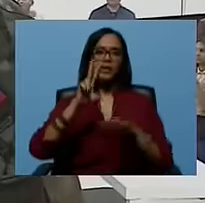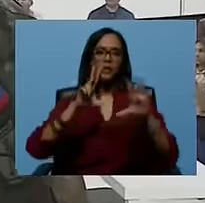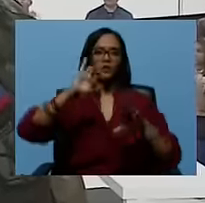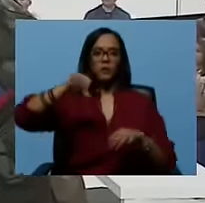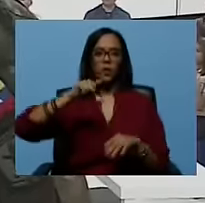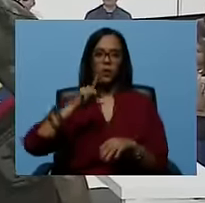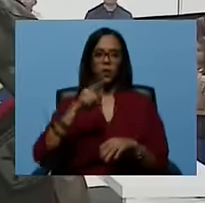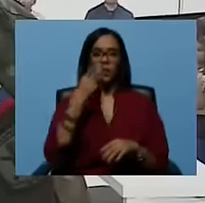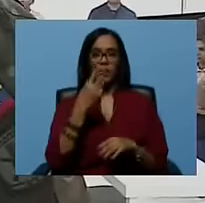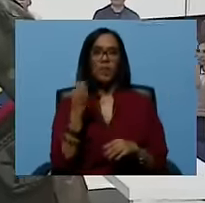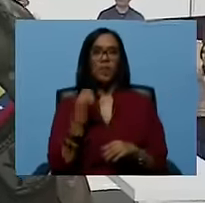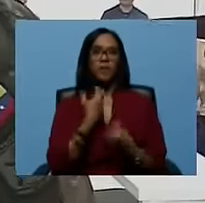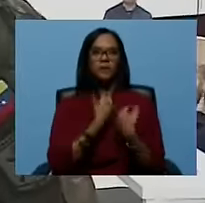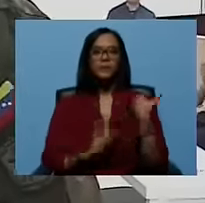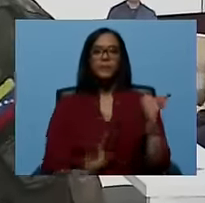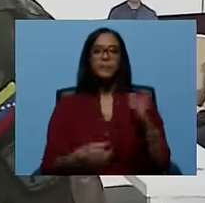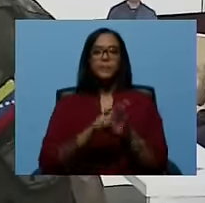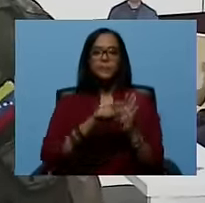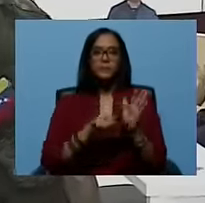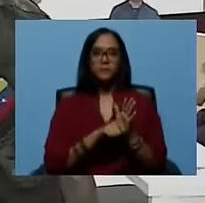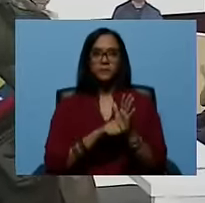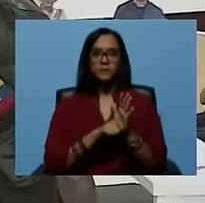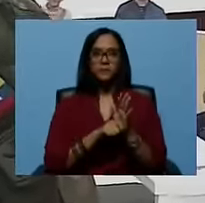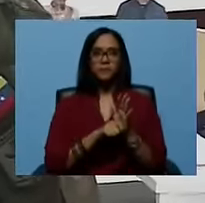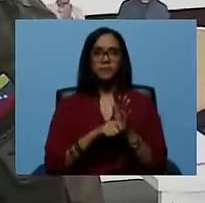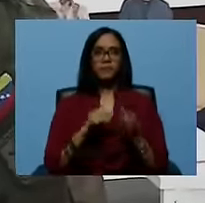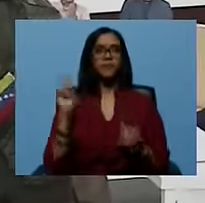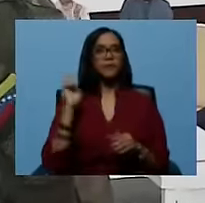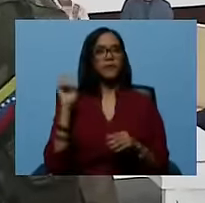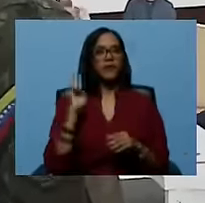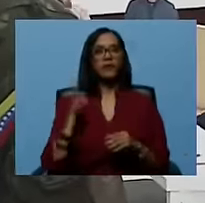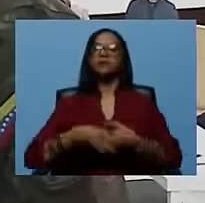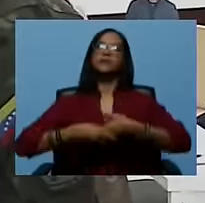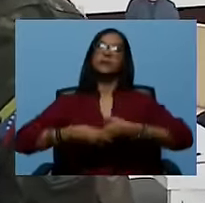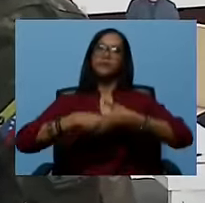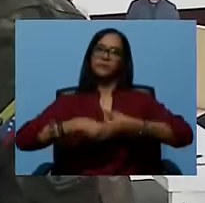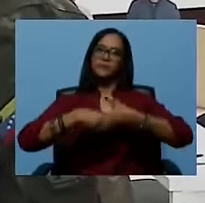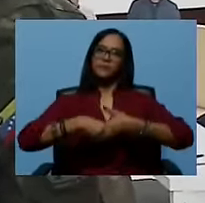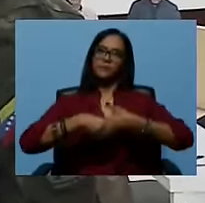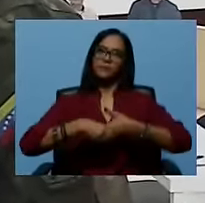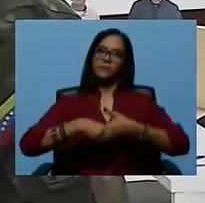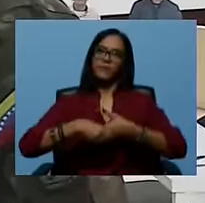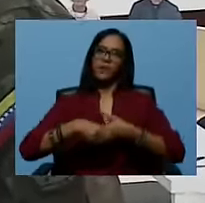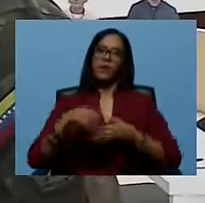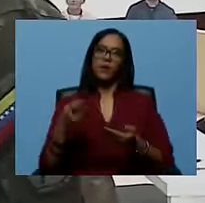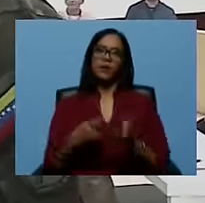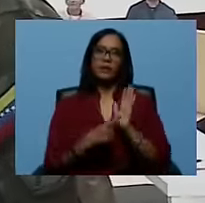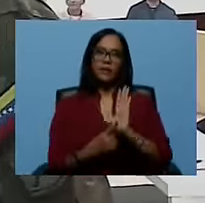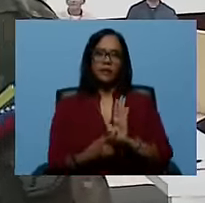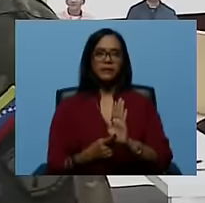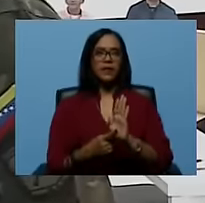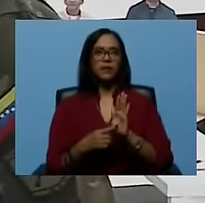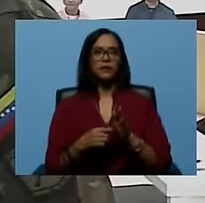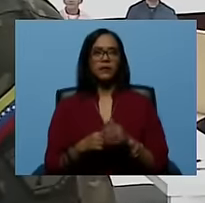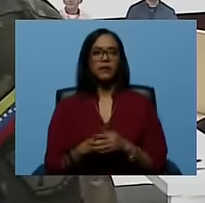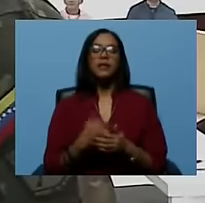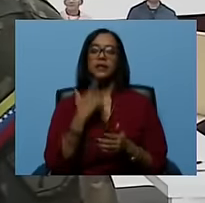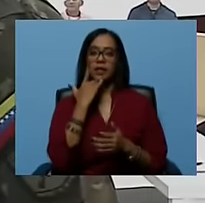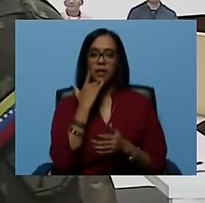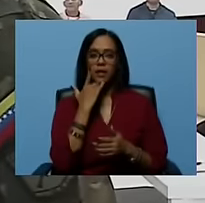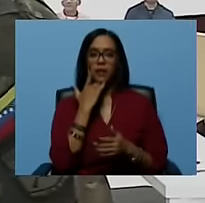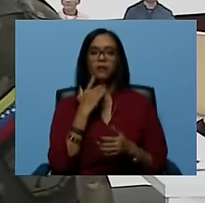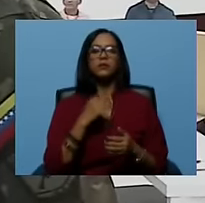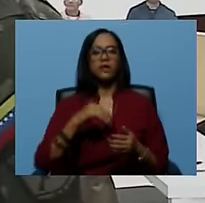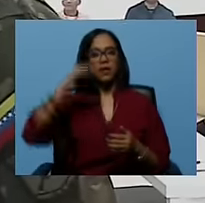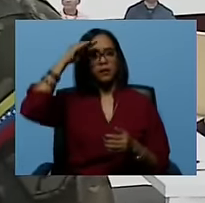como el presidente constitucional de la República bolivariana de Venezuela estrecha las manos con este representante digno de de